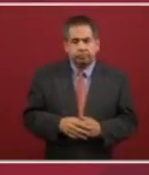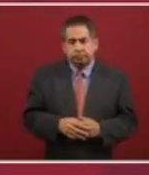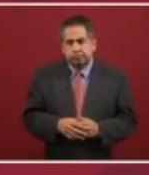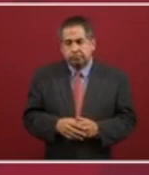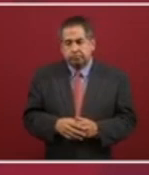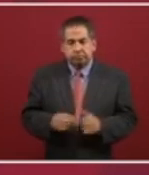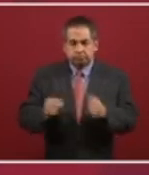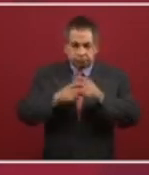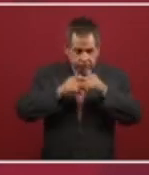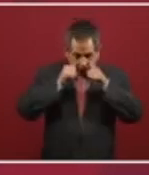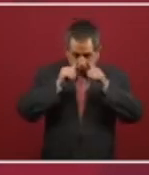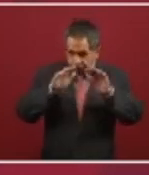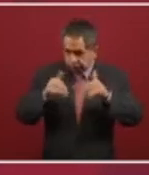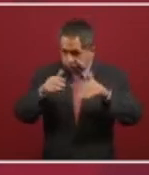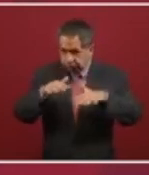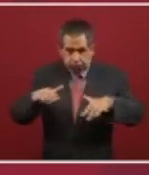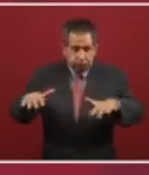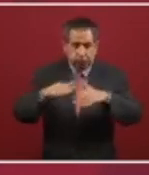escuchar a todos